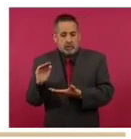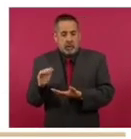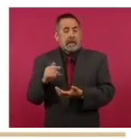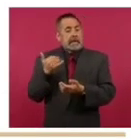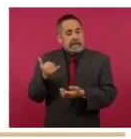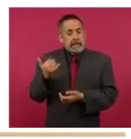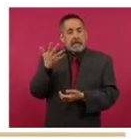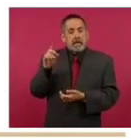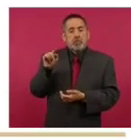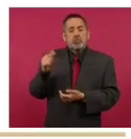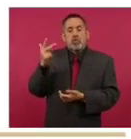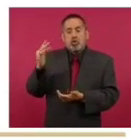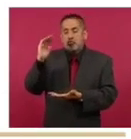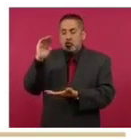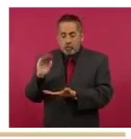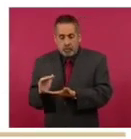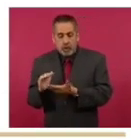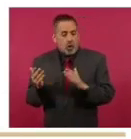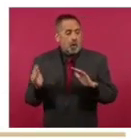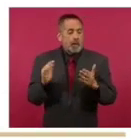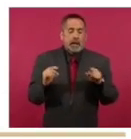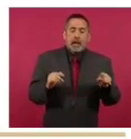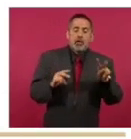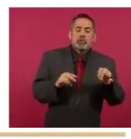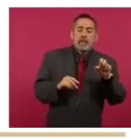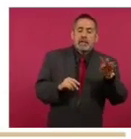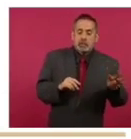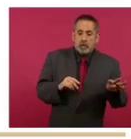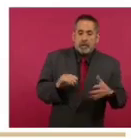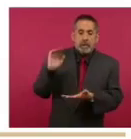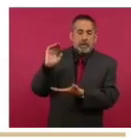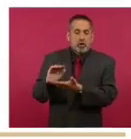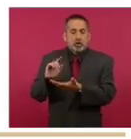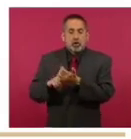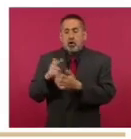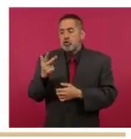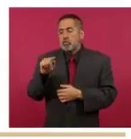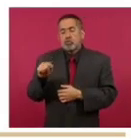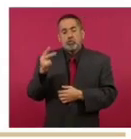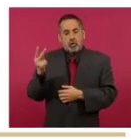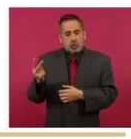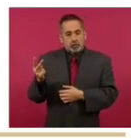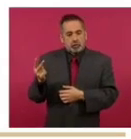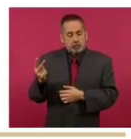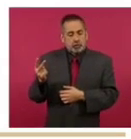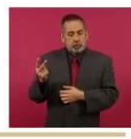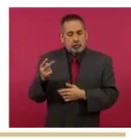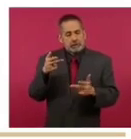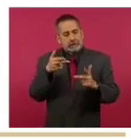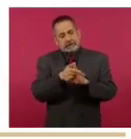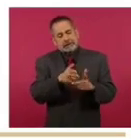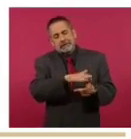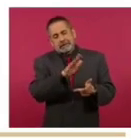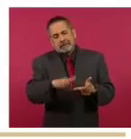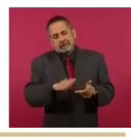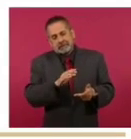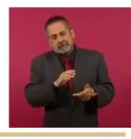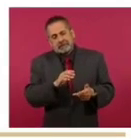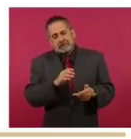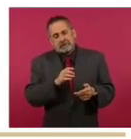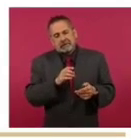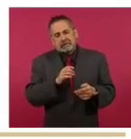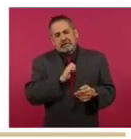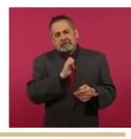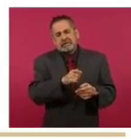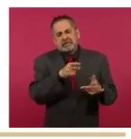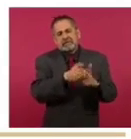con respecto al 2019 y menos 8.2 el homicidio doloso con respecto